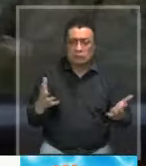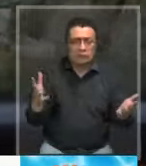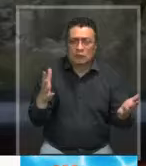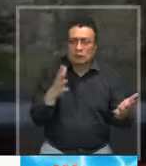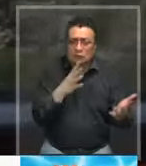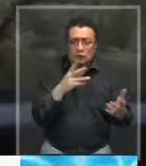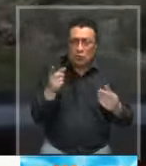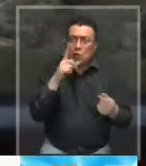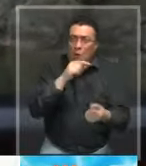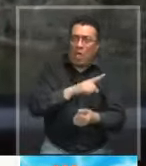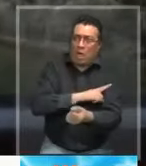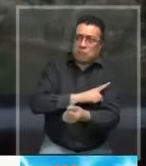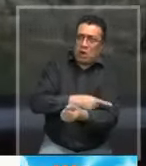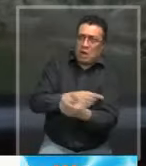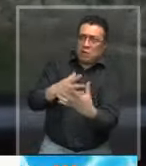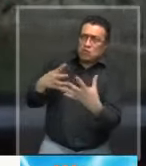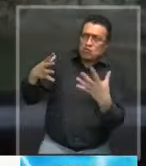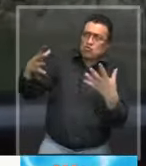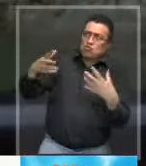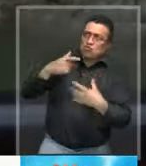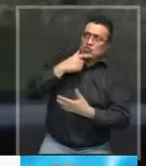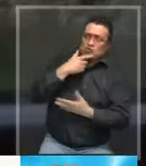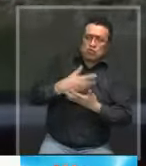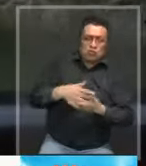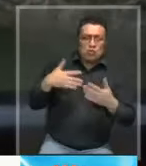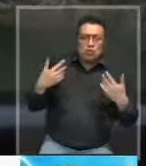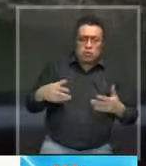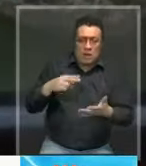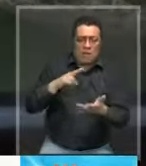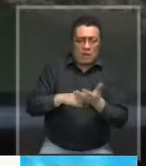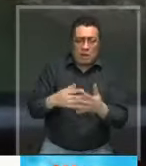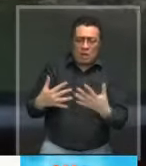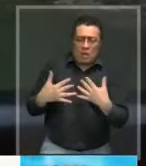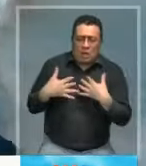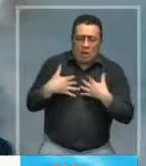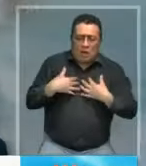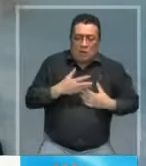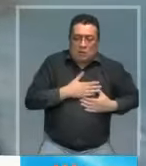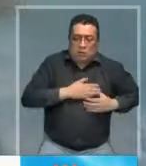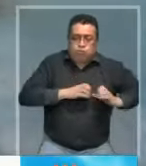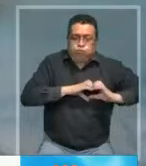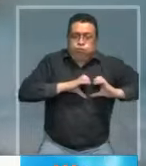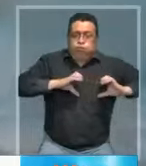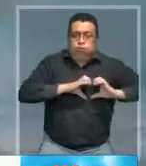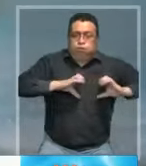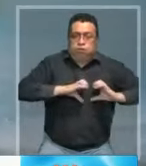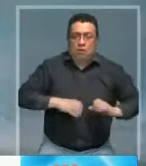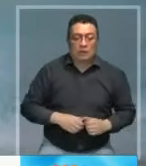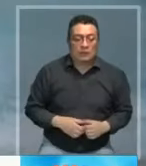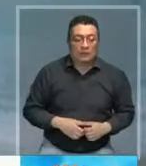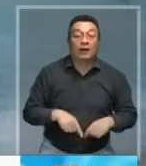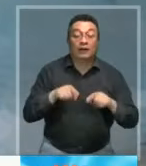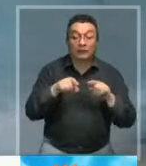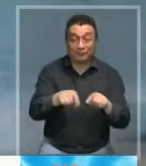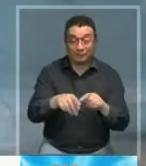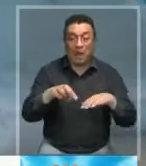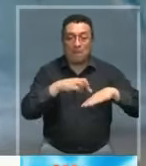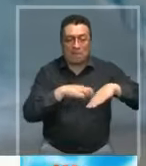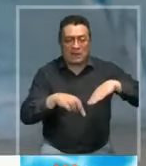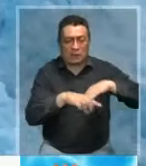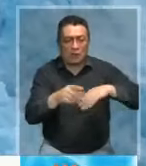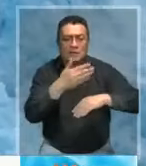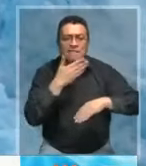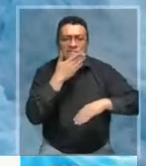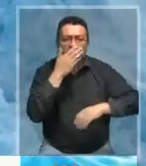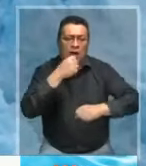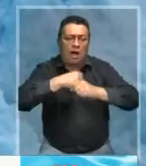el poder que tiene, que nos ha realmente llegado a todos nuestros corazones. Espectadores del silencio patagónico por siglos, hoy